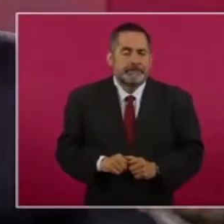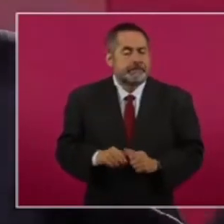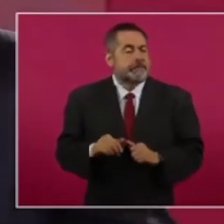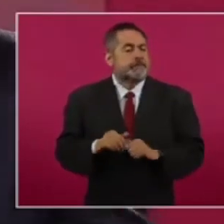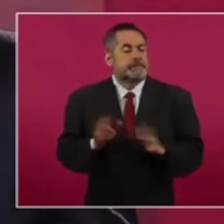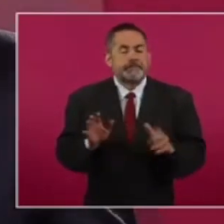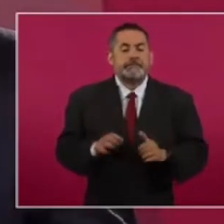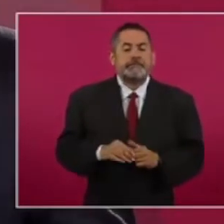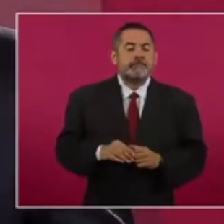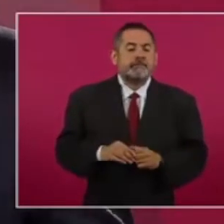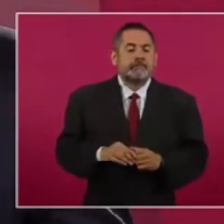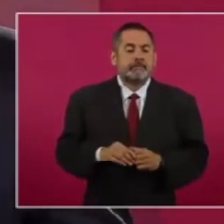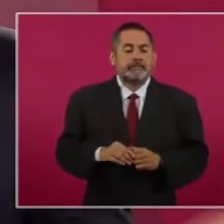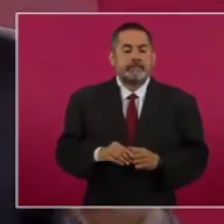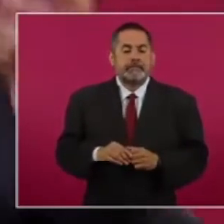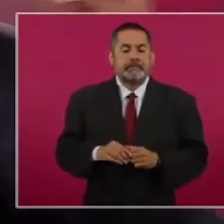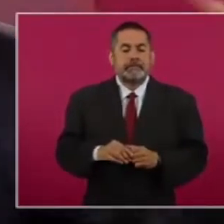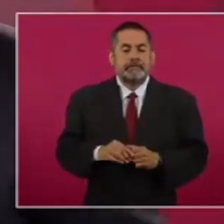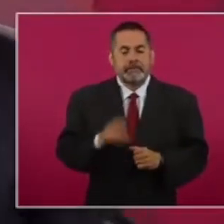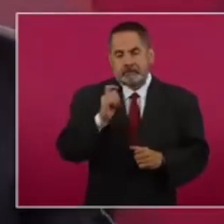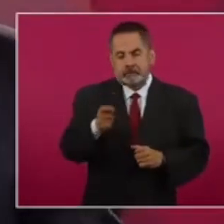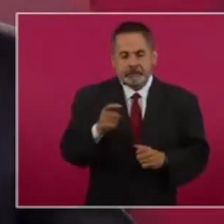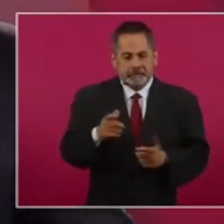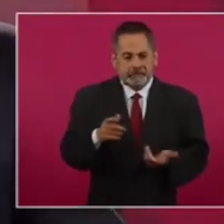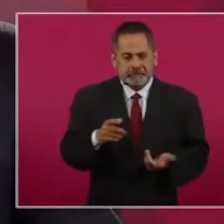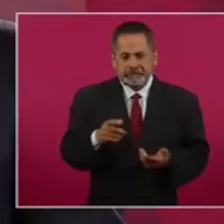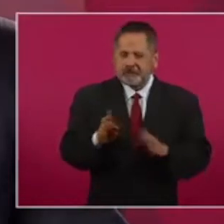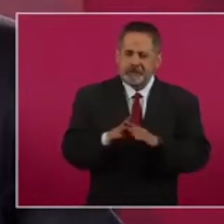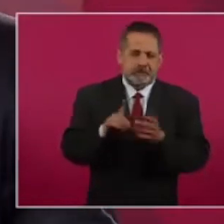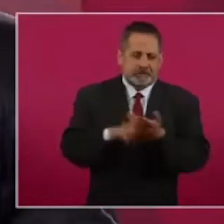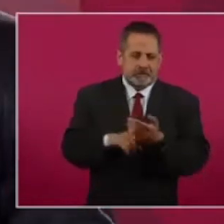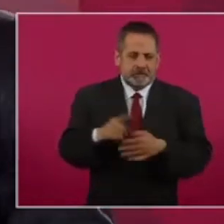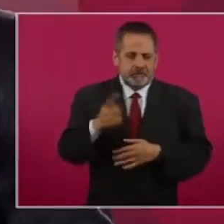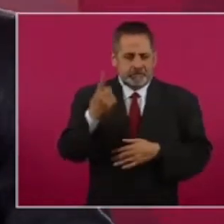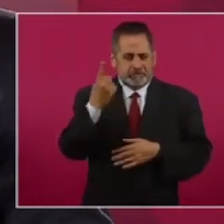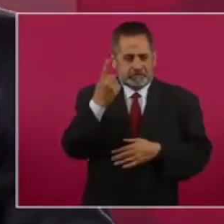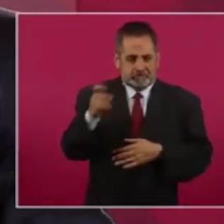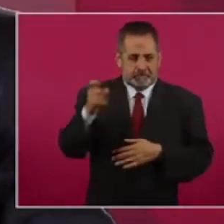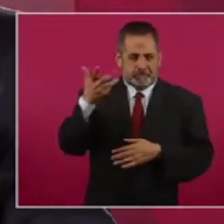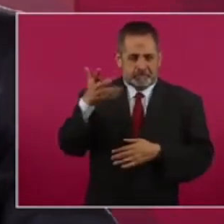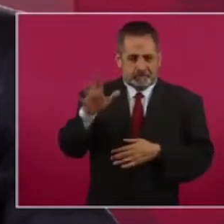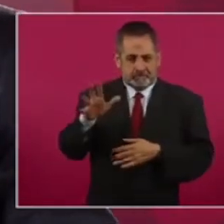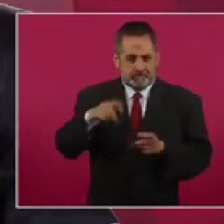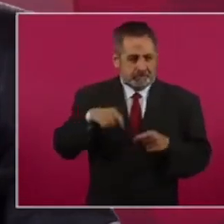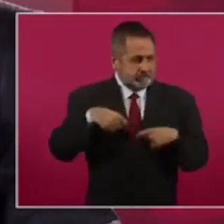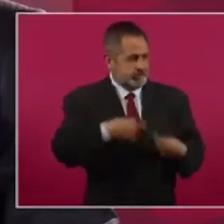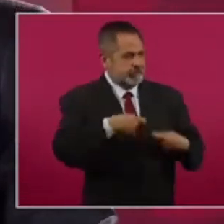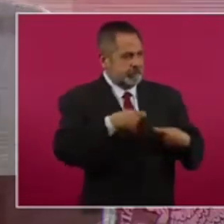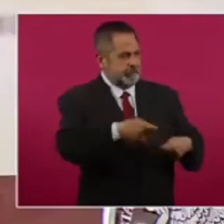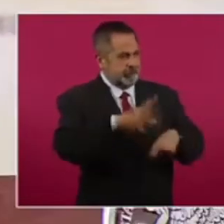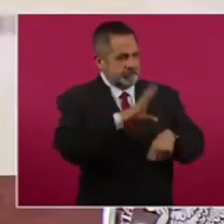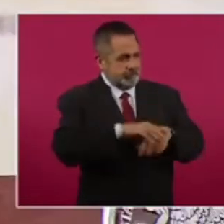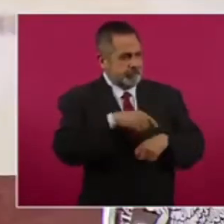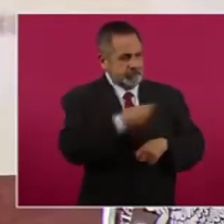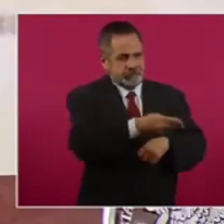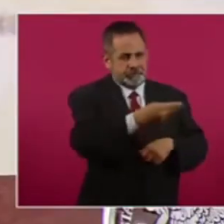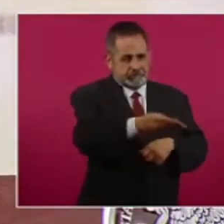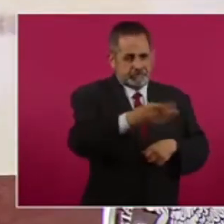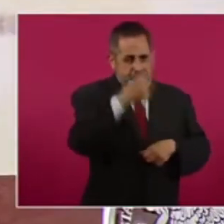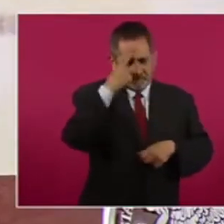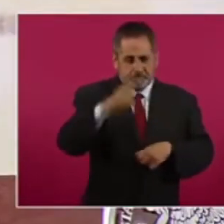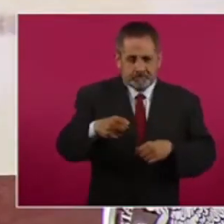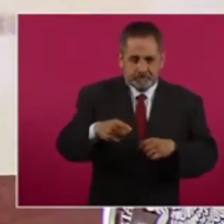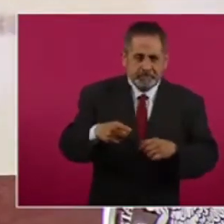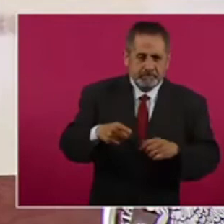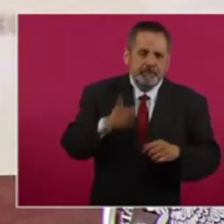Bueno, y entregaron 110 concesiones para sacar el tesoro.